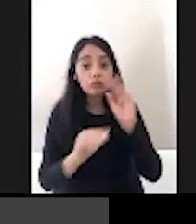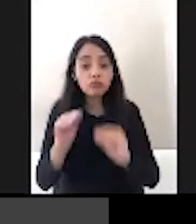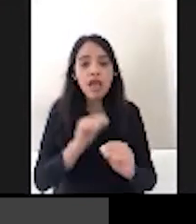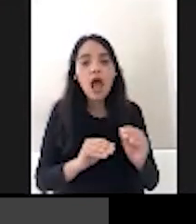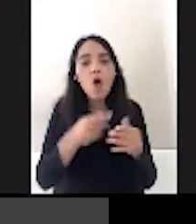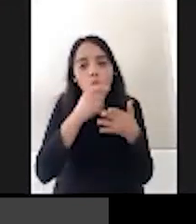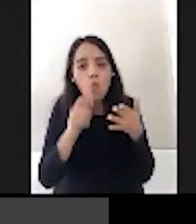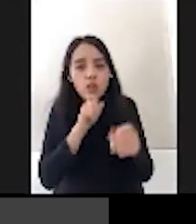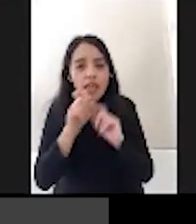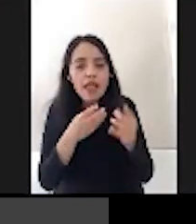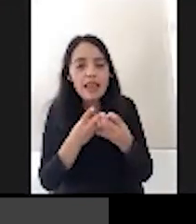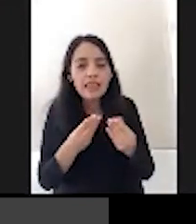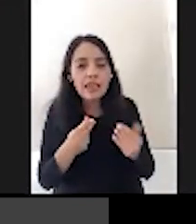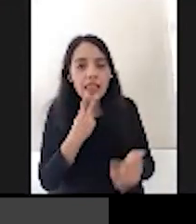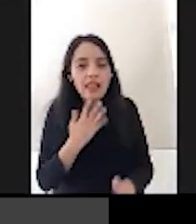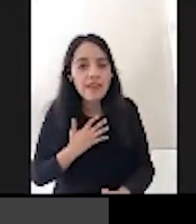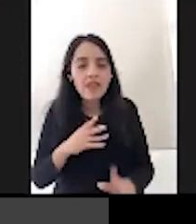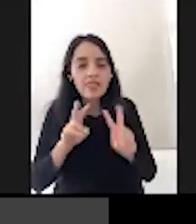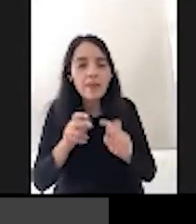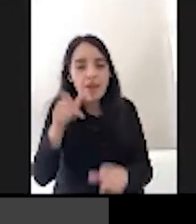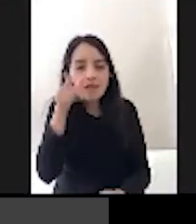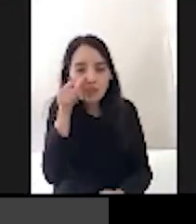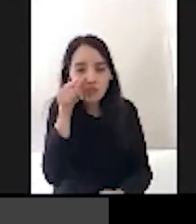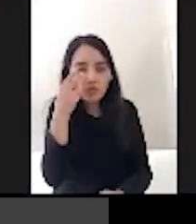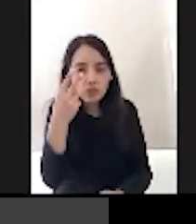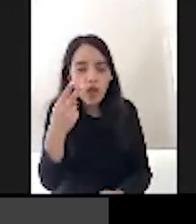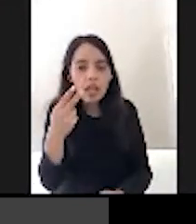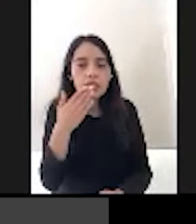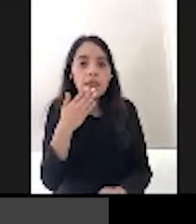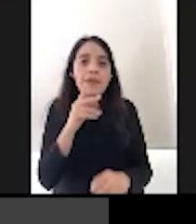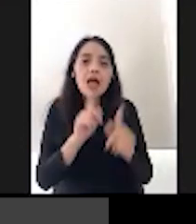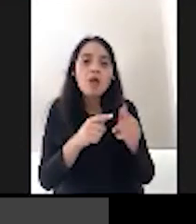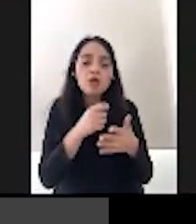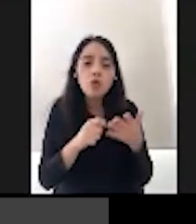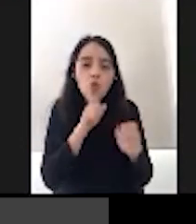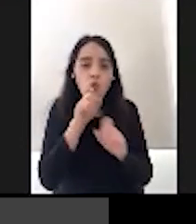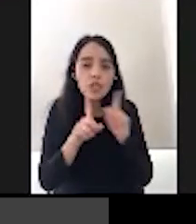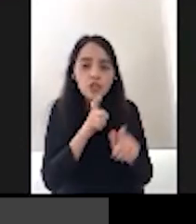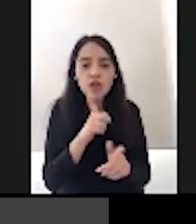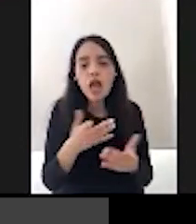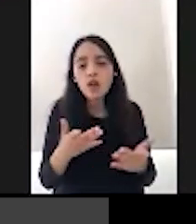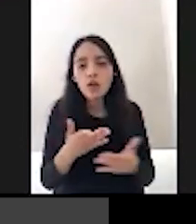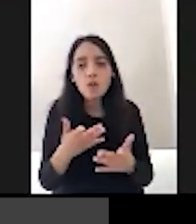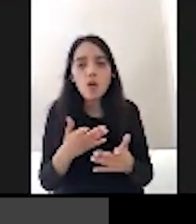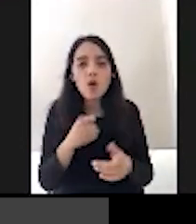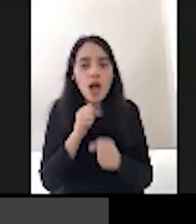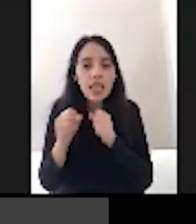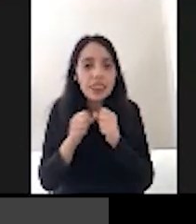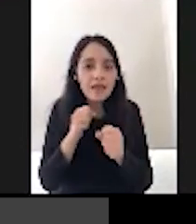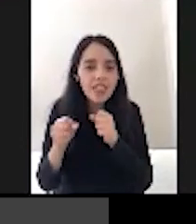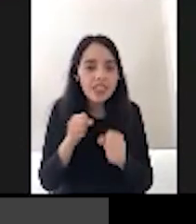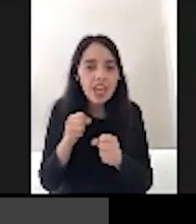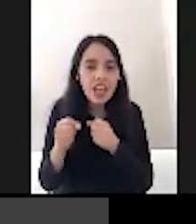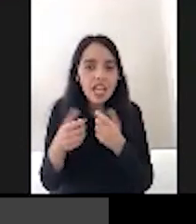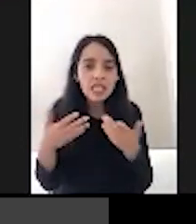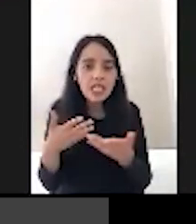vida relacionados a la función visual y también algunos cuestionarios de entrevistas más semi-estructuradas de qué es lo que